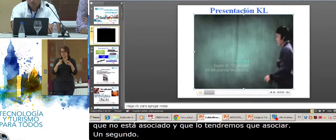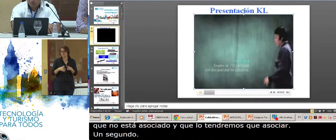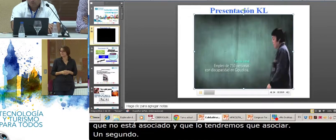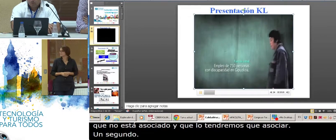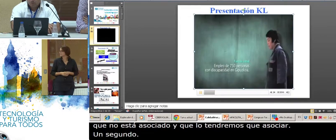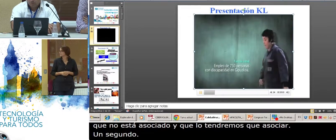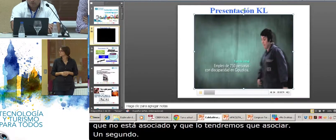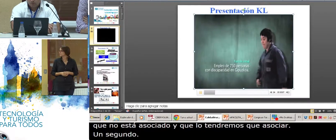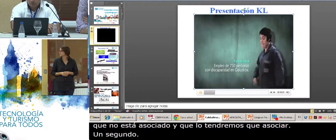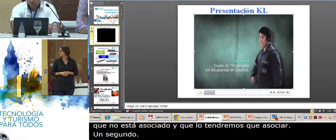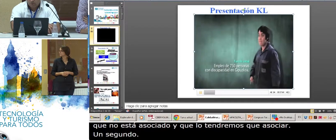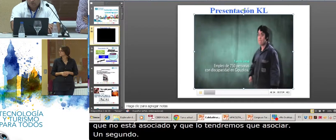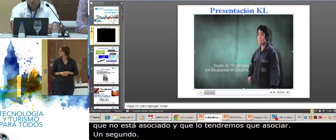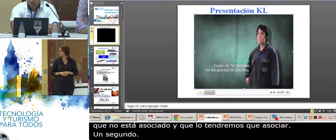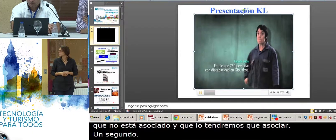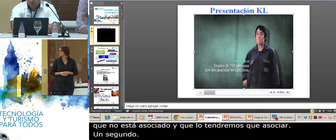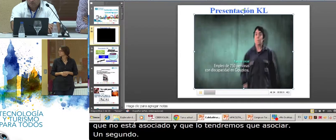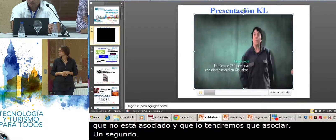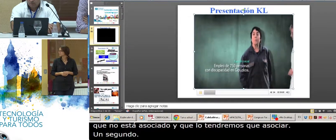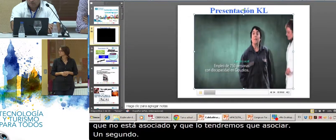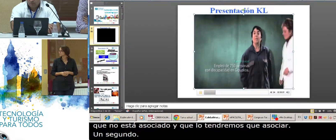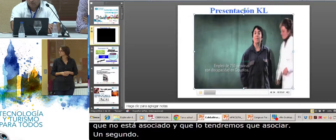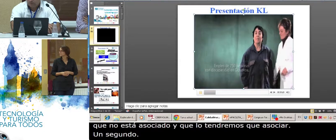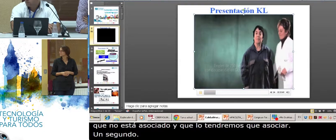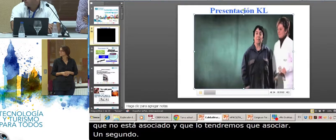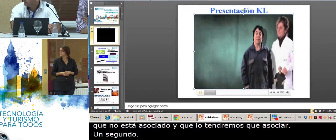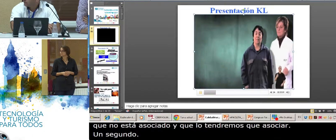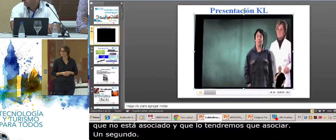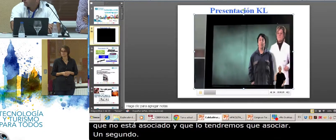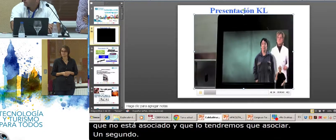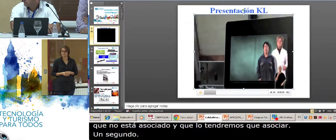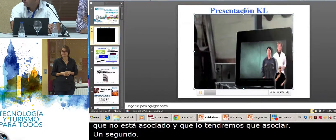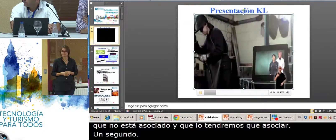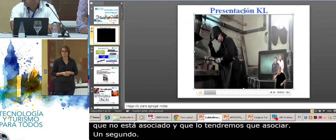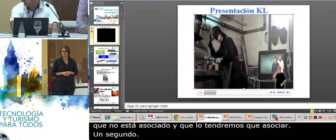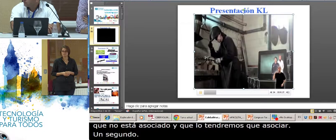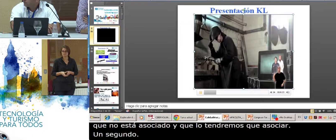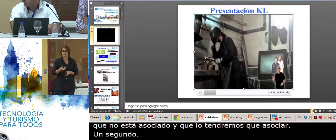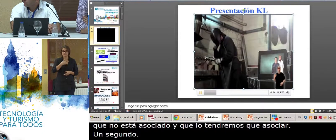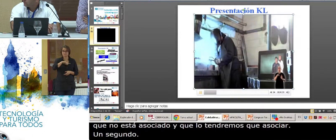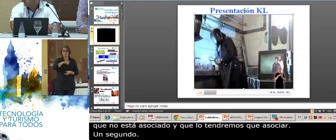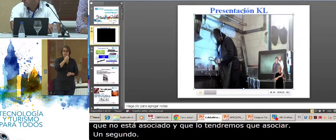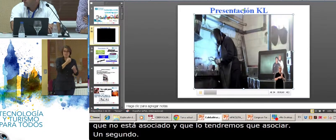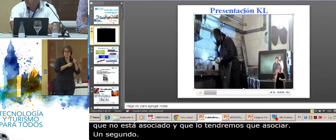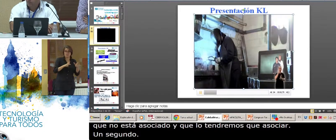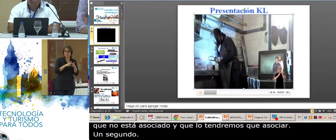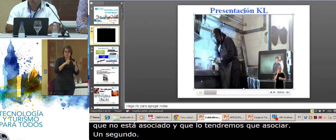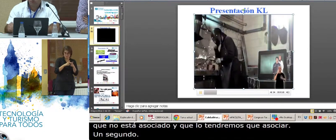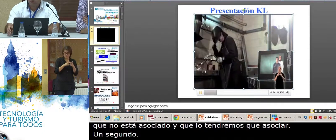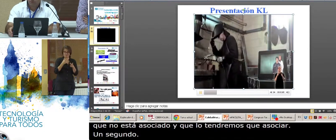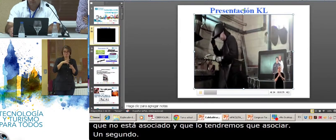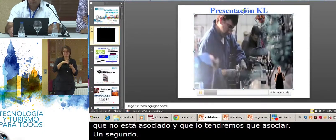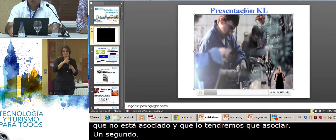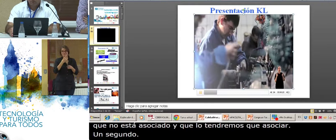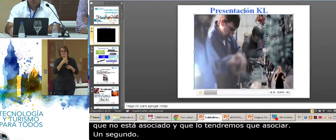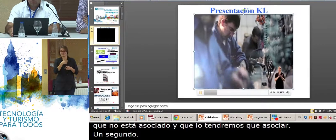Associated with our society. Desde nuestra doble condición de From our economía double social, position, tenemos una